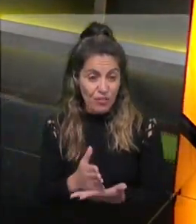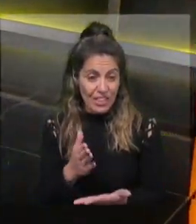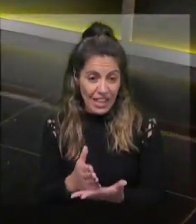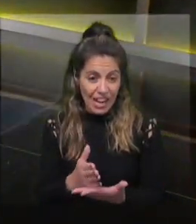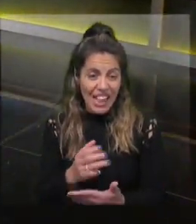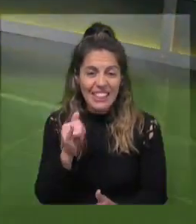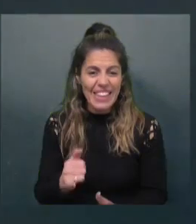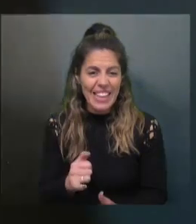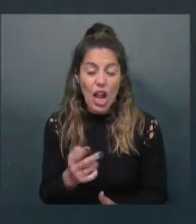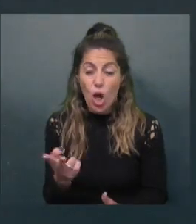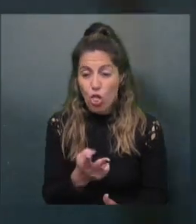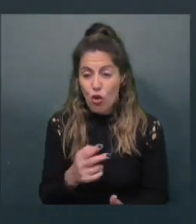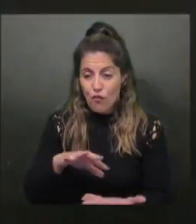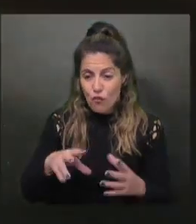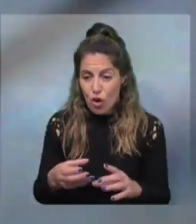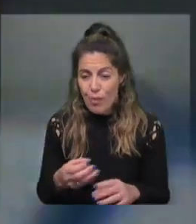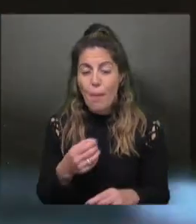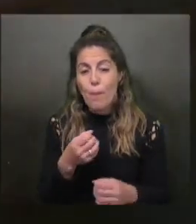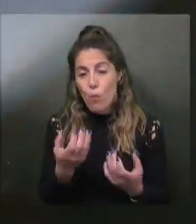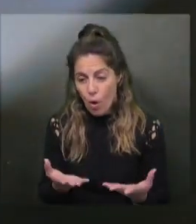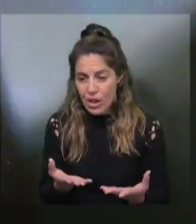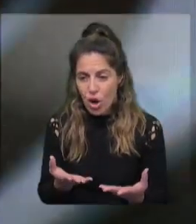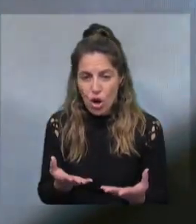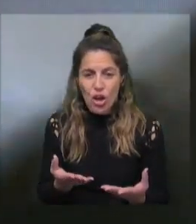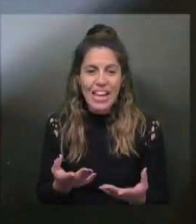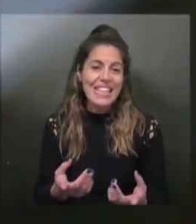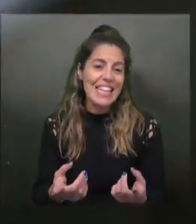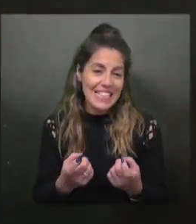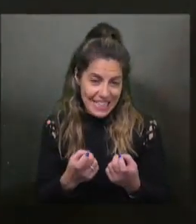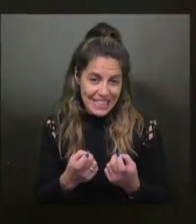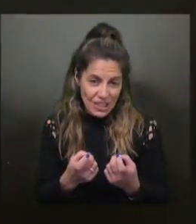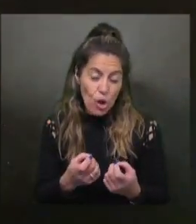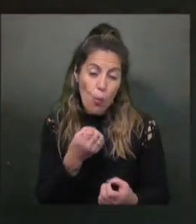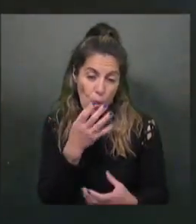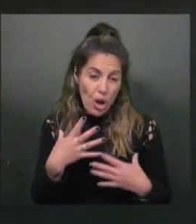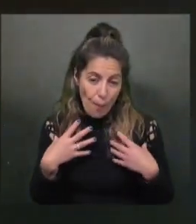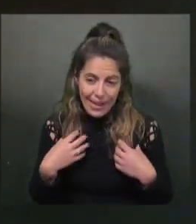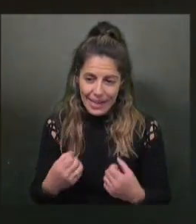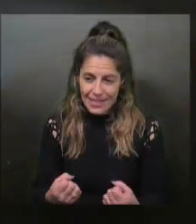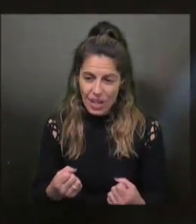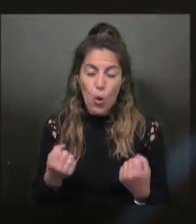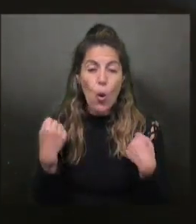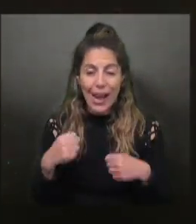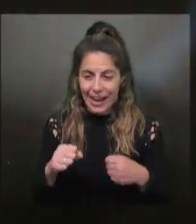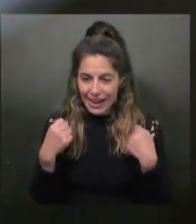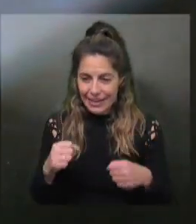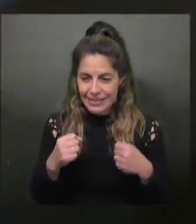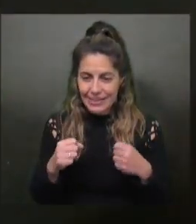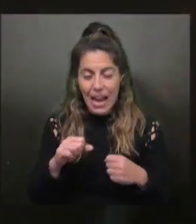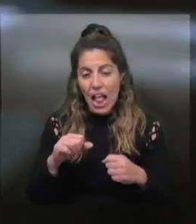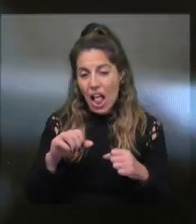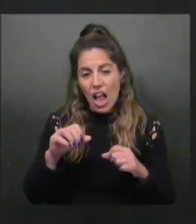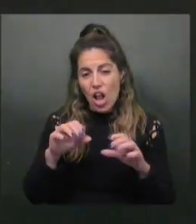tenés como los dos planos, ¿no? Decir, bueno, está, si necesito, porque es bueno para la salud, ejercitar, todo lo que ya sabemos